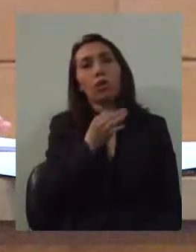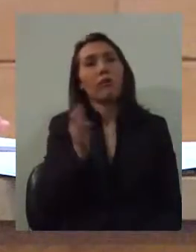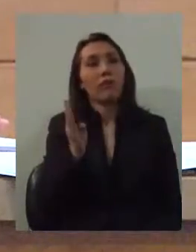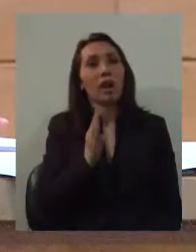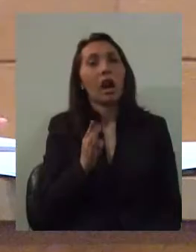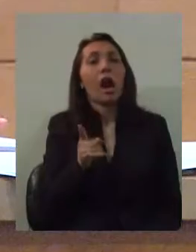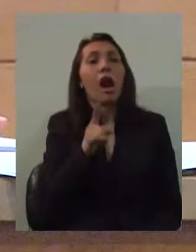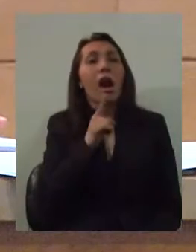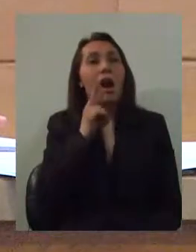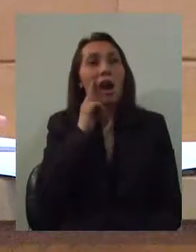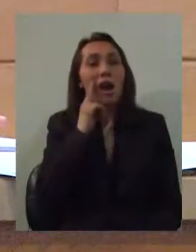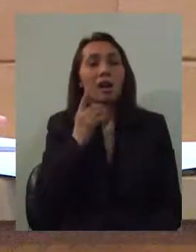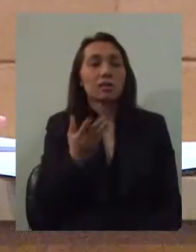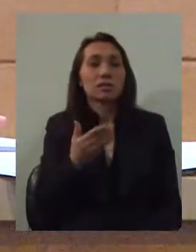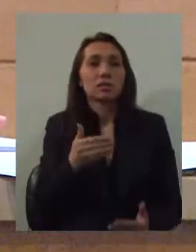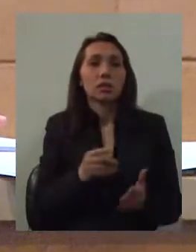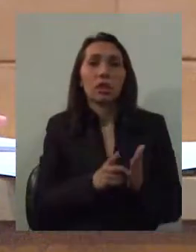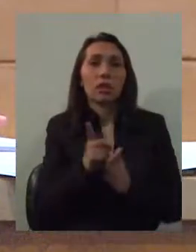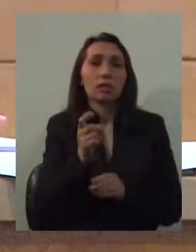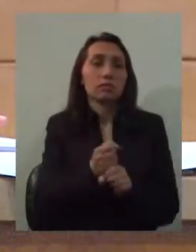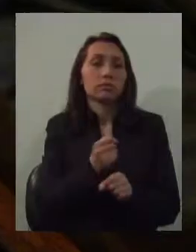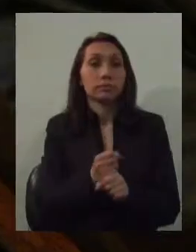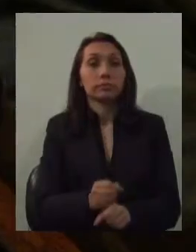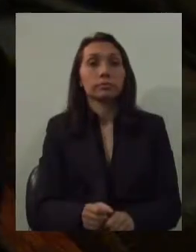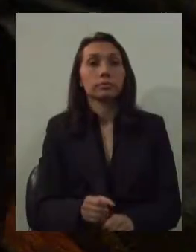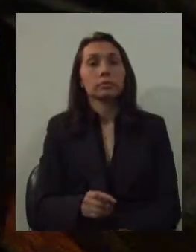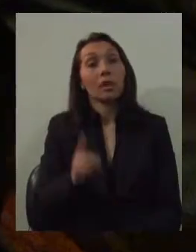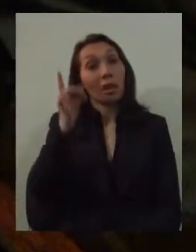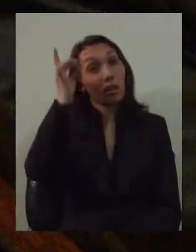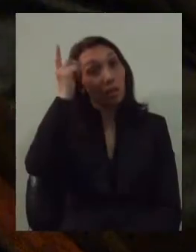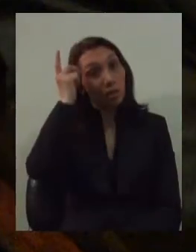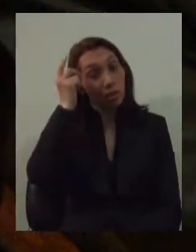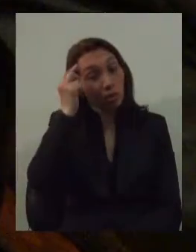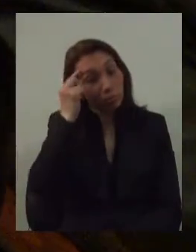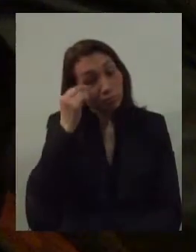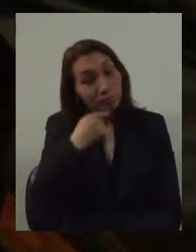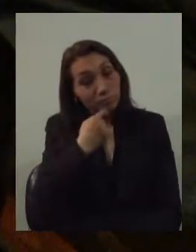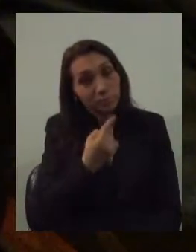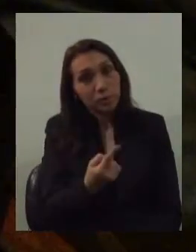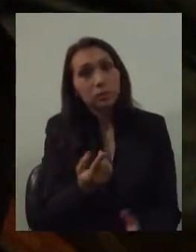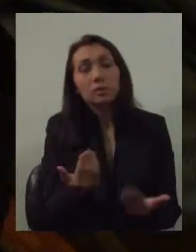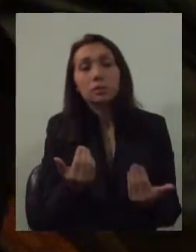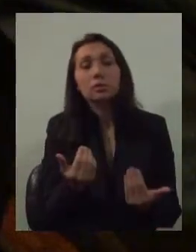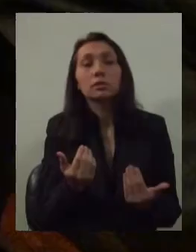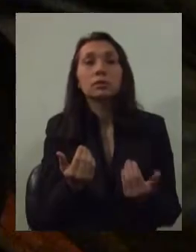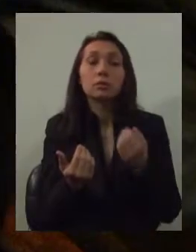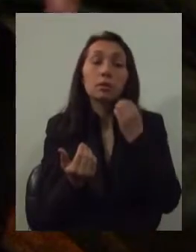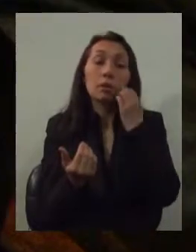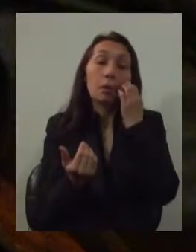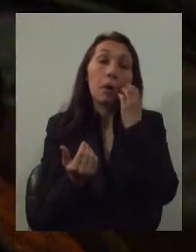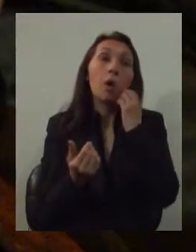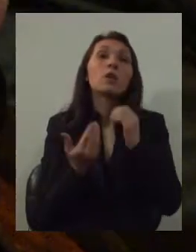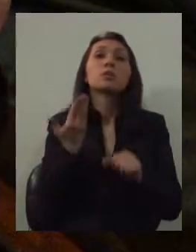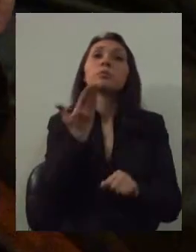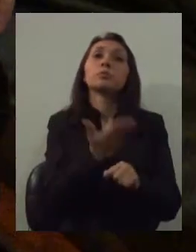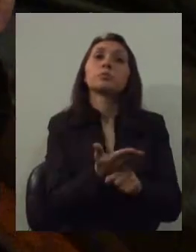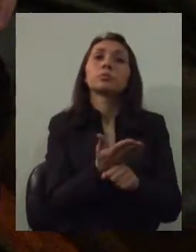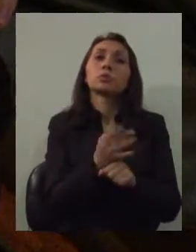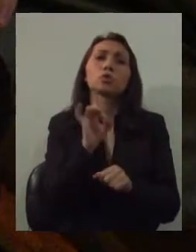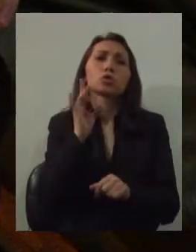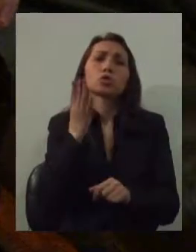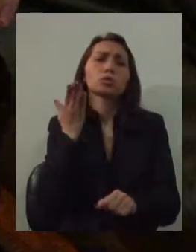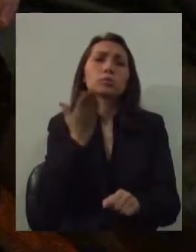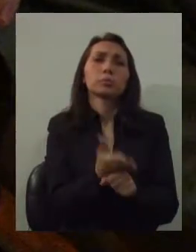básicamente esa es la forma en que desarrollamos la tarea. Y disculpe, señor ministro, ¿y en ese caso necesita que sea solicitado